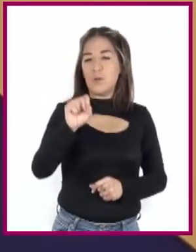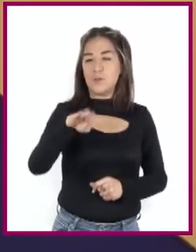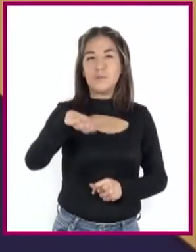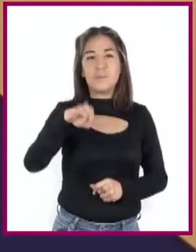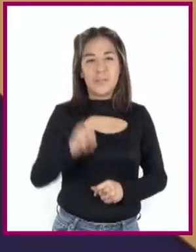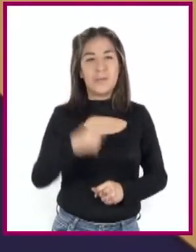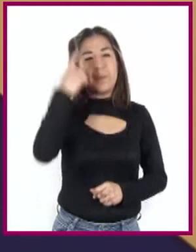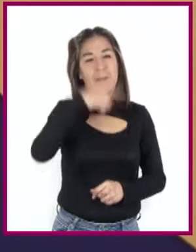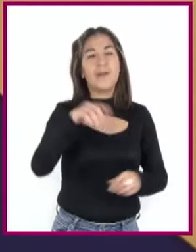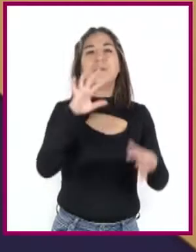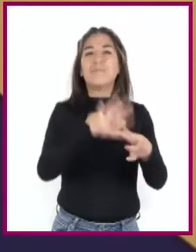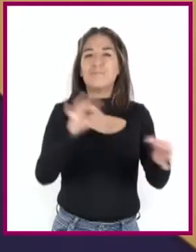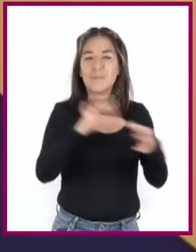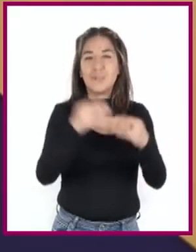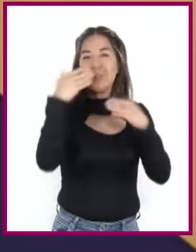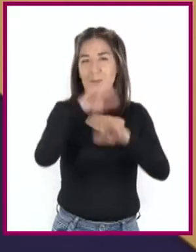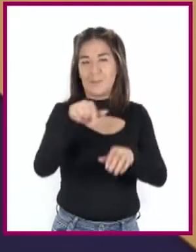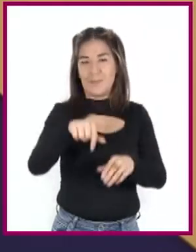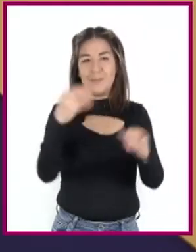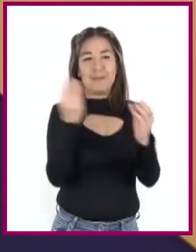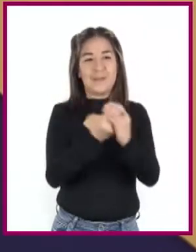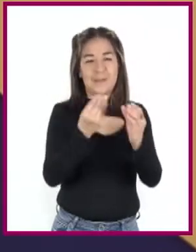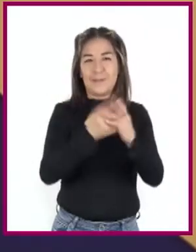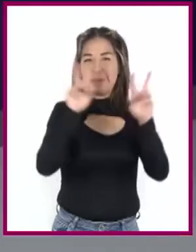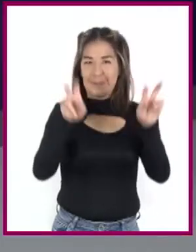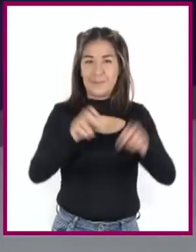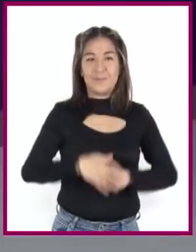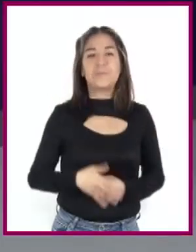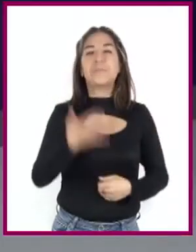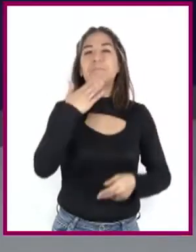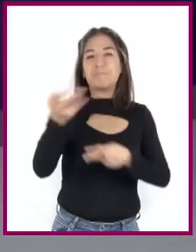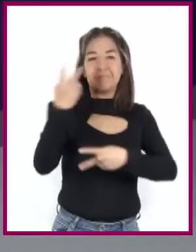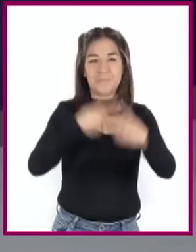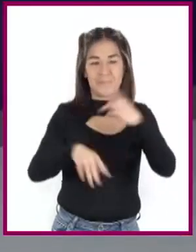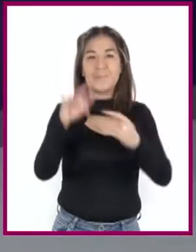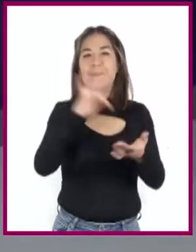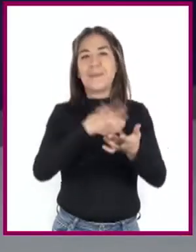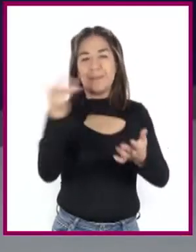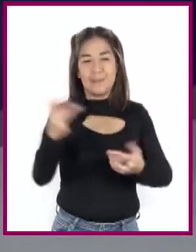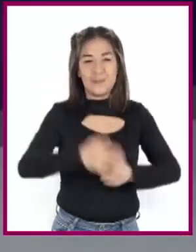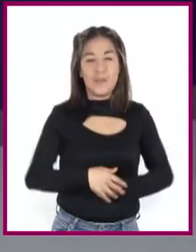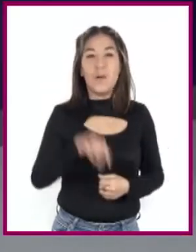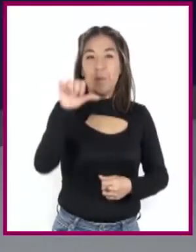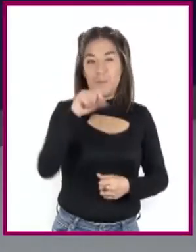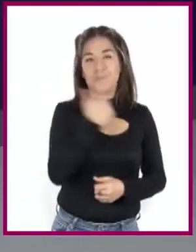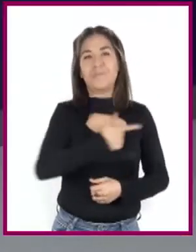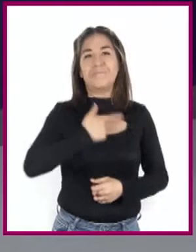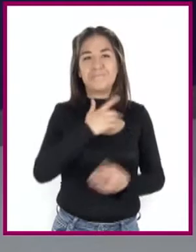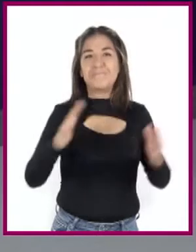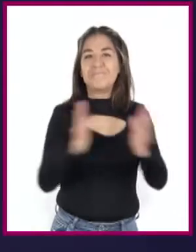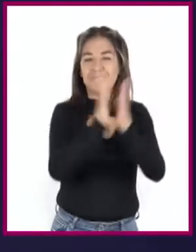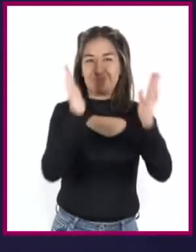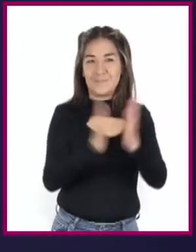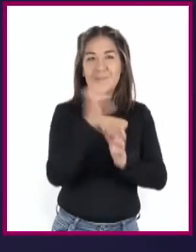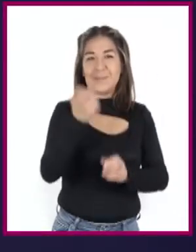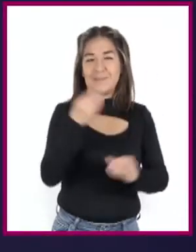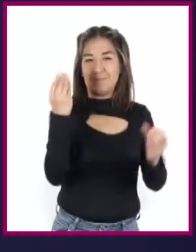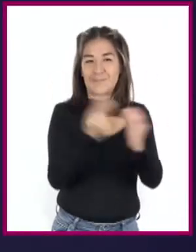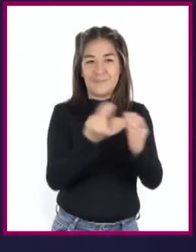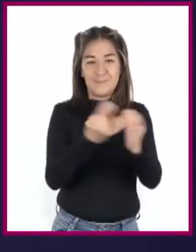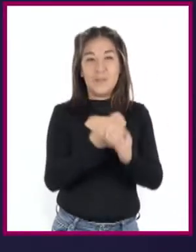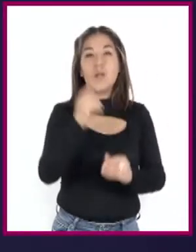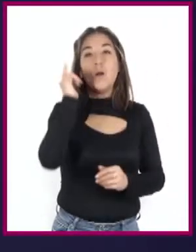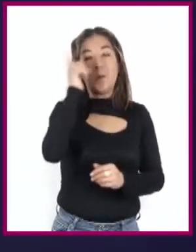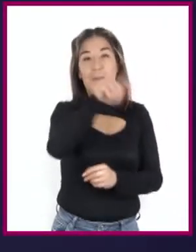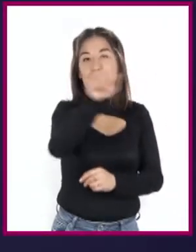quien nos apoyará en el desarrollo del tema. Bienvenido, maestro. Muchas gracias, Leslie. Es un gusto participar en esta sesión. Espero